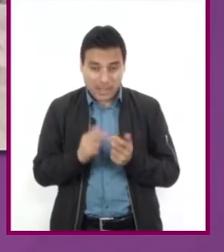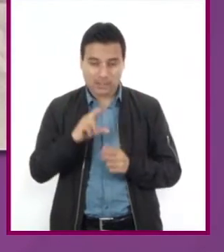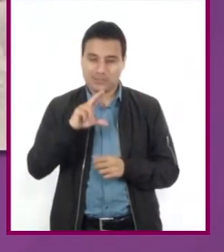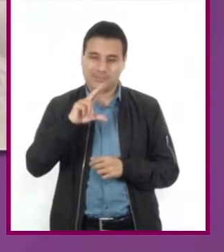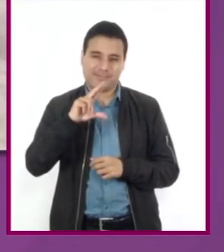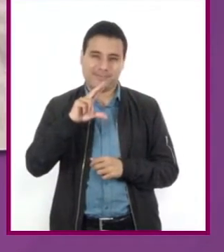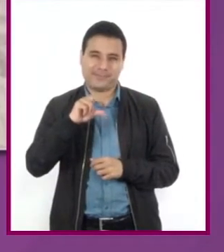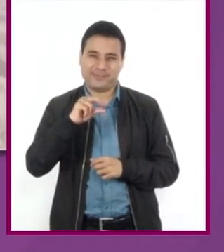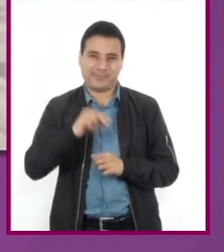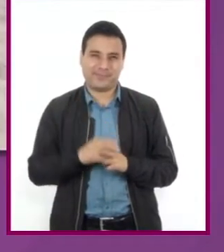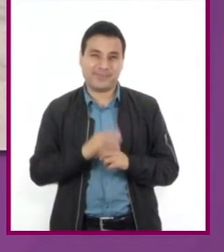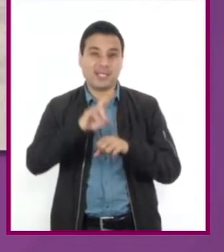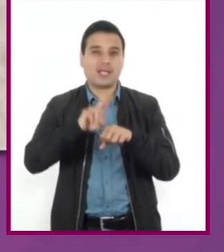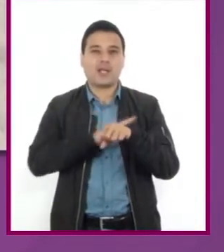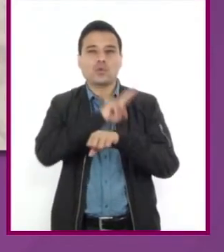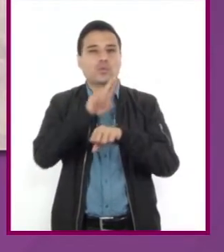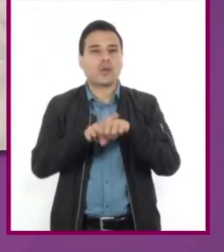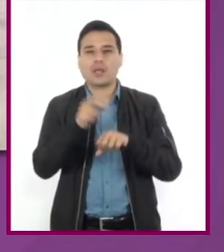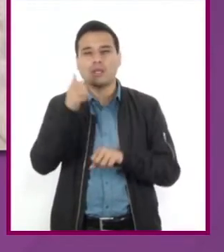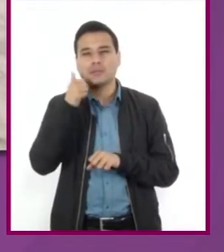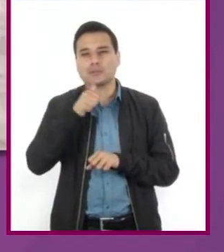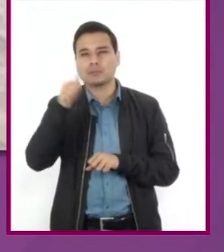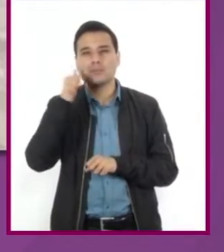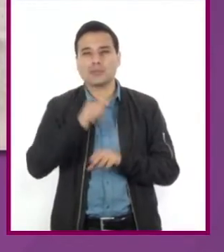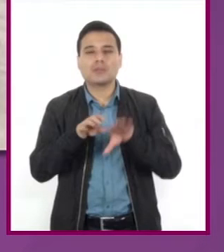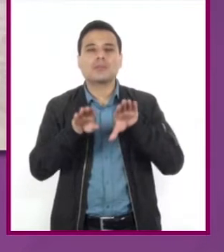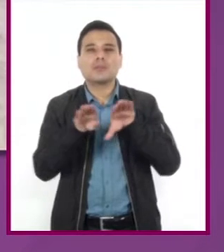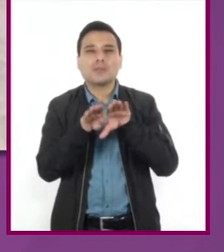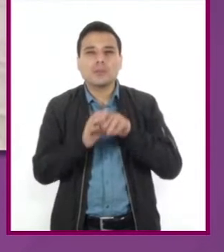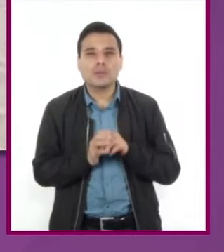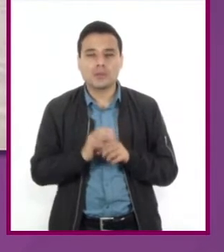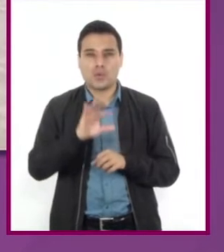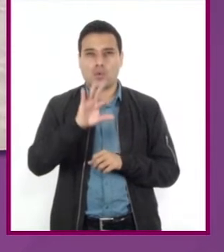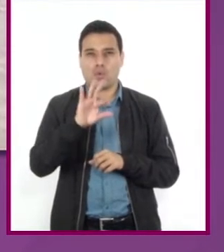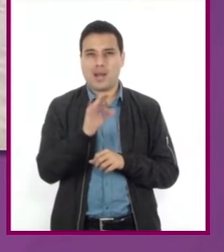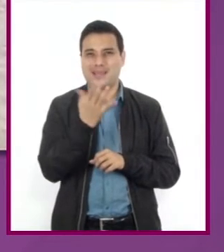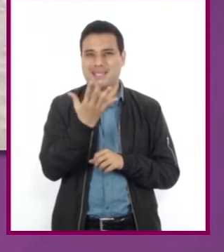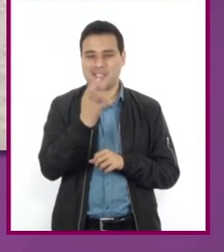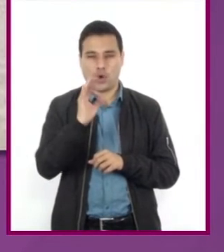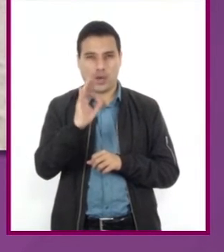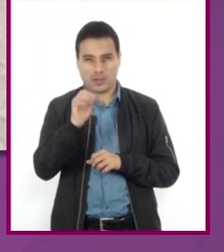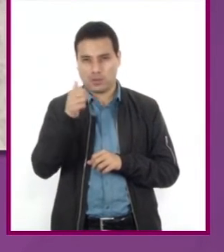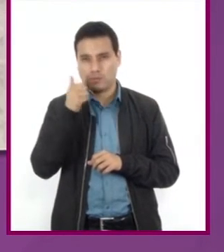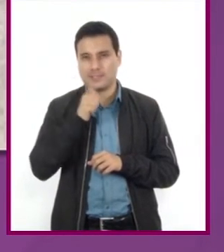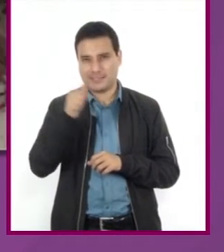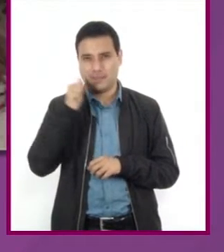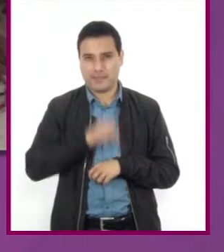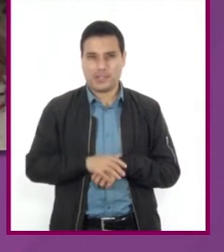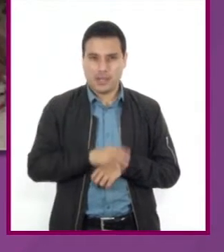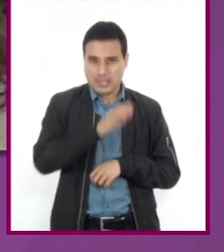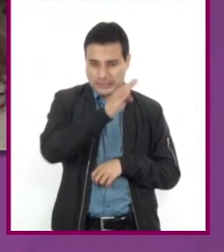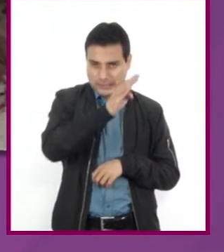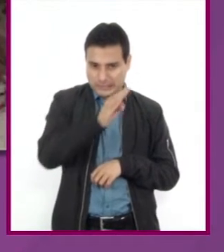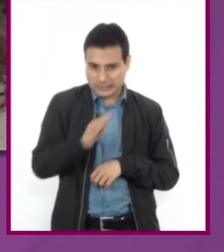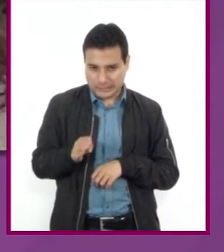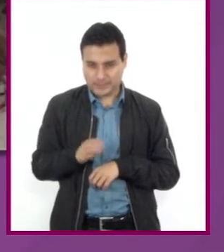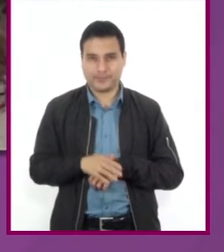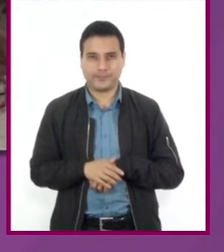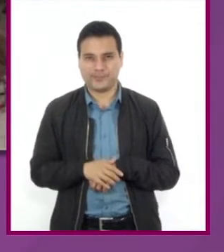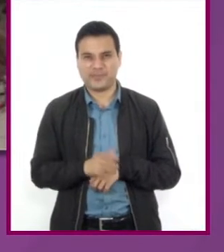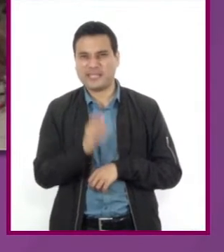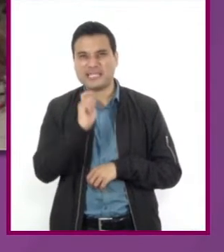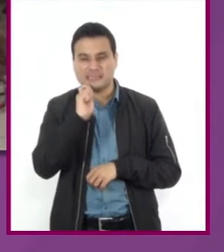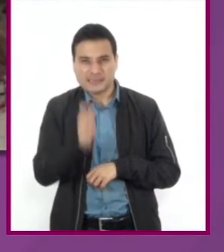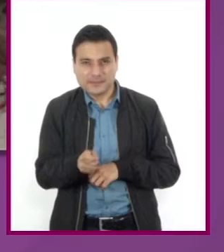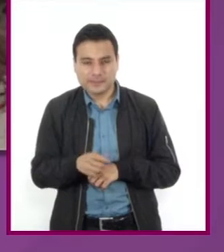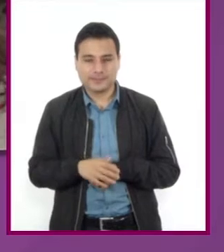porque en lo natural las arcillas se acomodan a 45 grados, pero no a 90. Esto indicaba que al